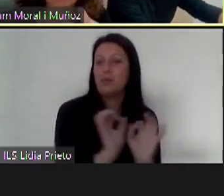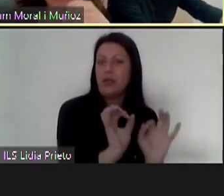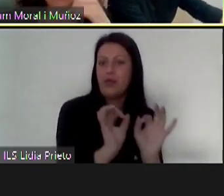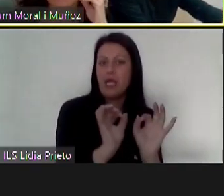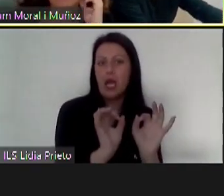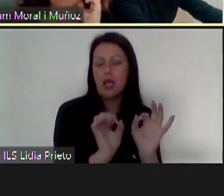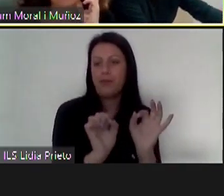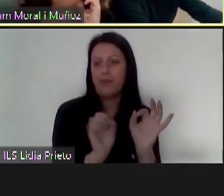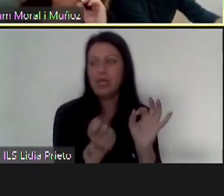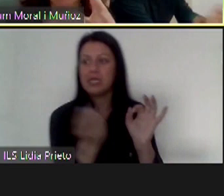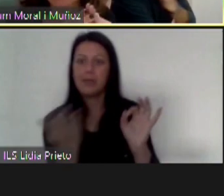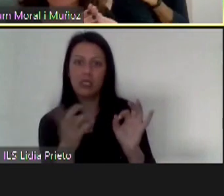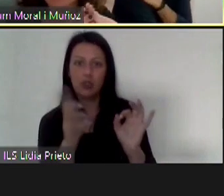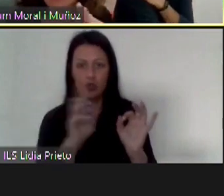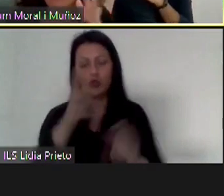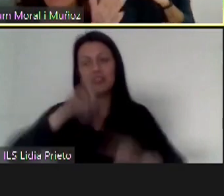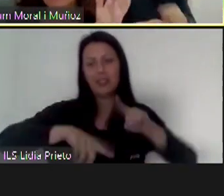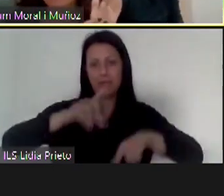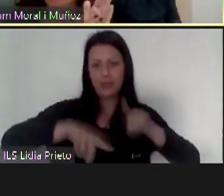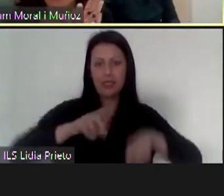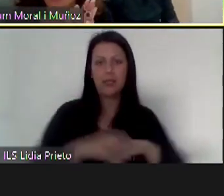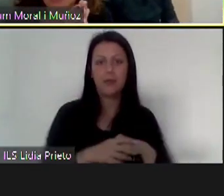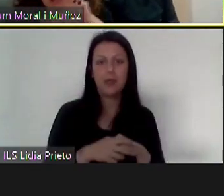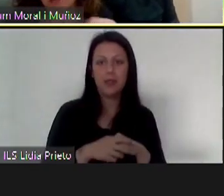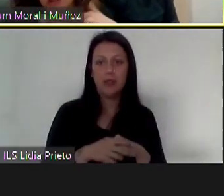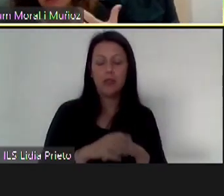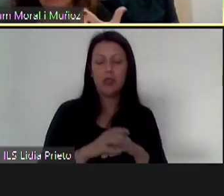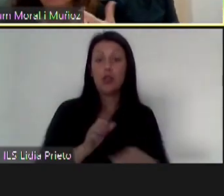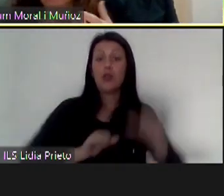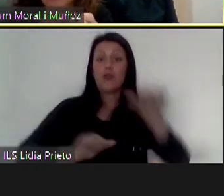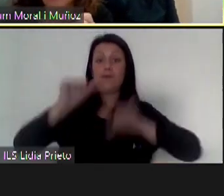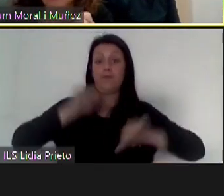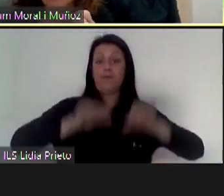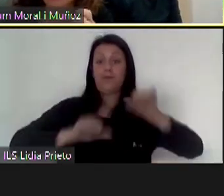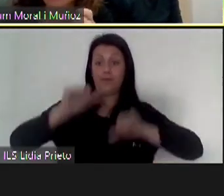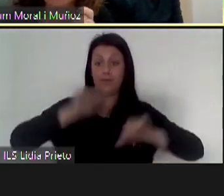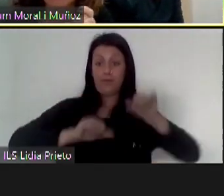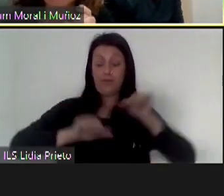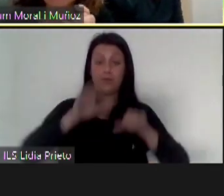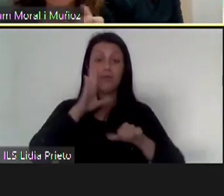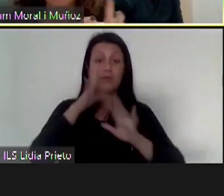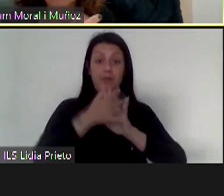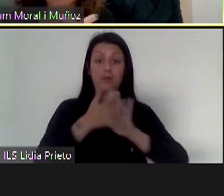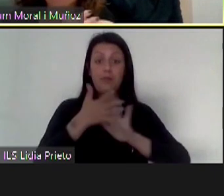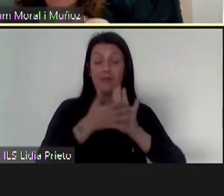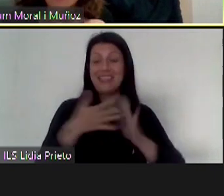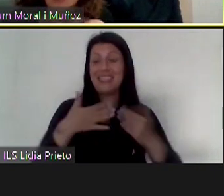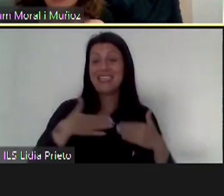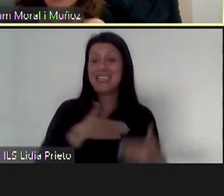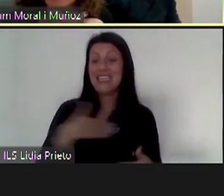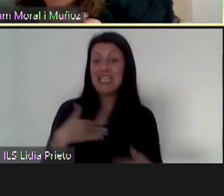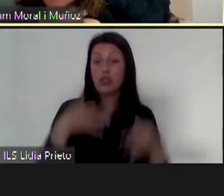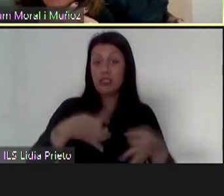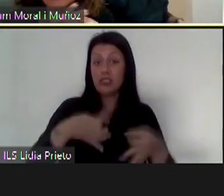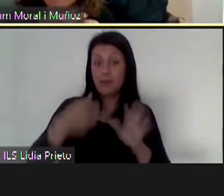Bueno, volviendo a lo que estábamos diciendo, nosotros, y es que esto quiero recalcarlo siempre, nunca nos referimos